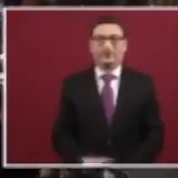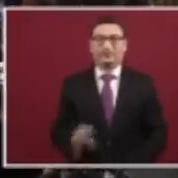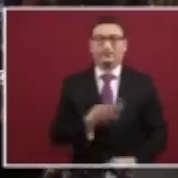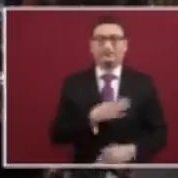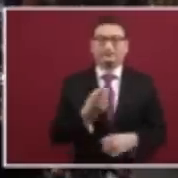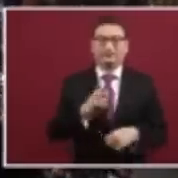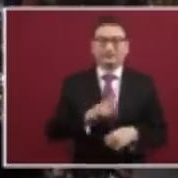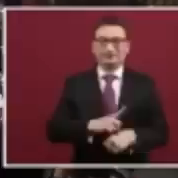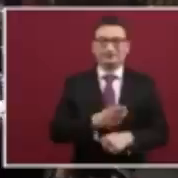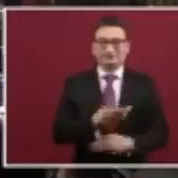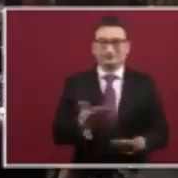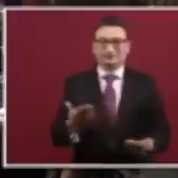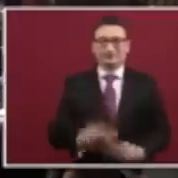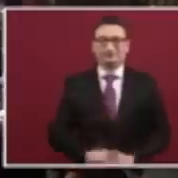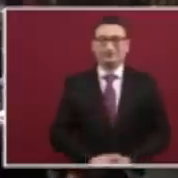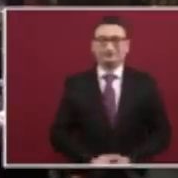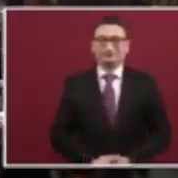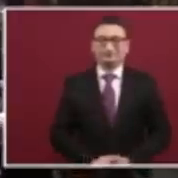Buenos días.